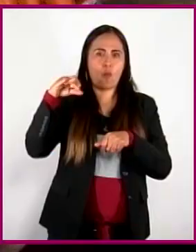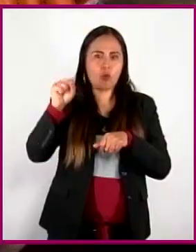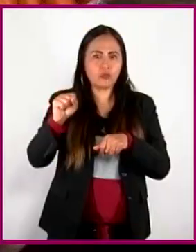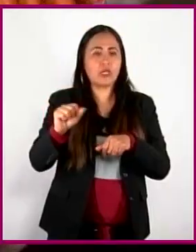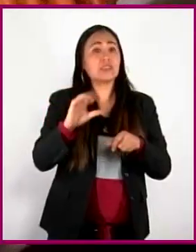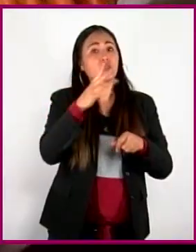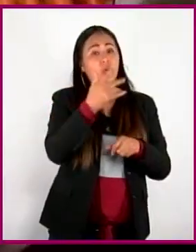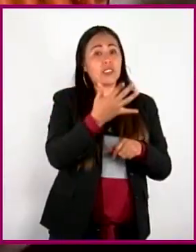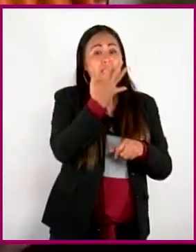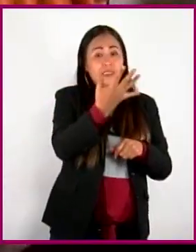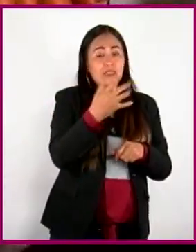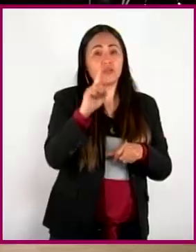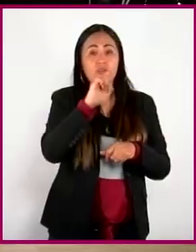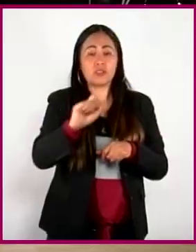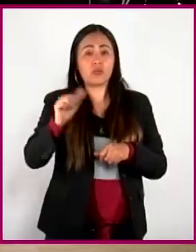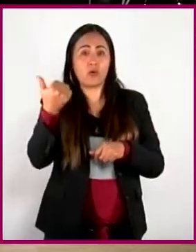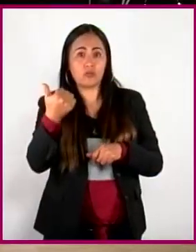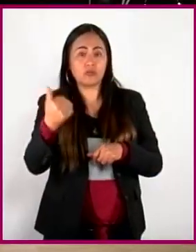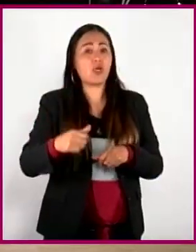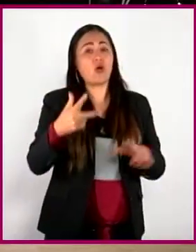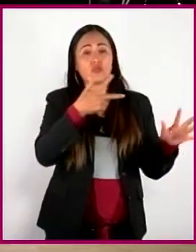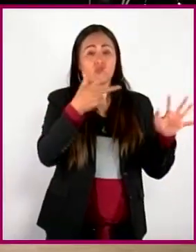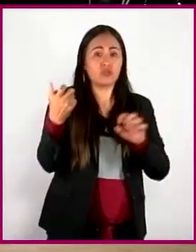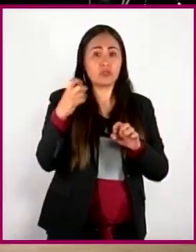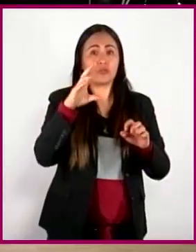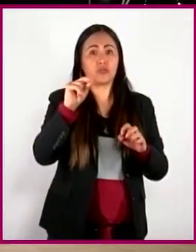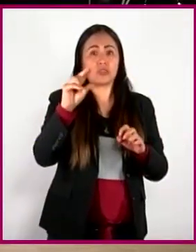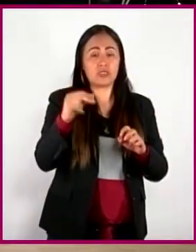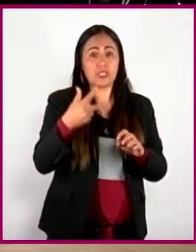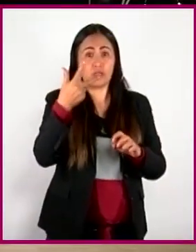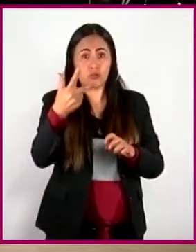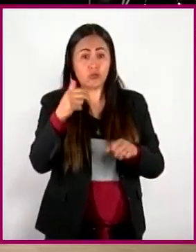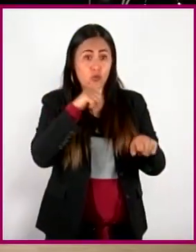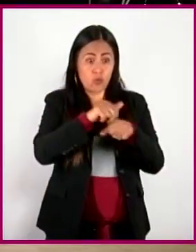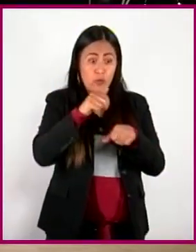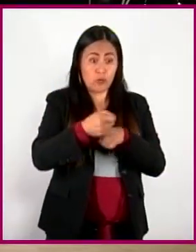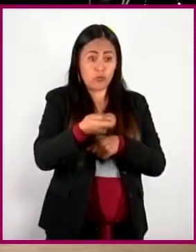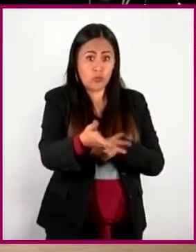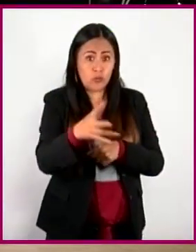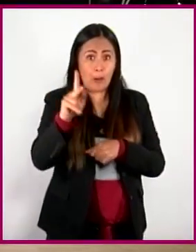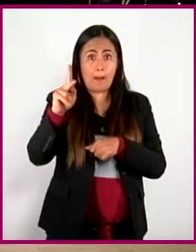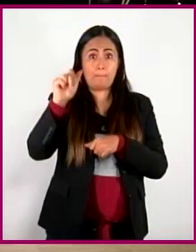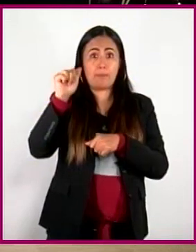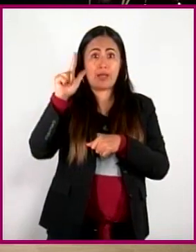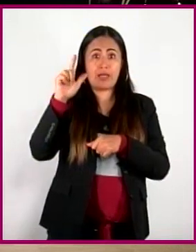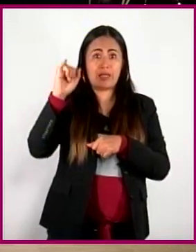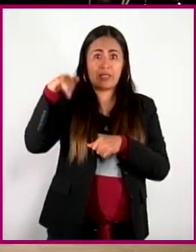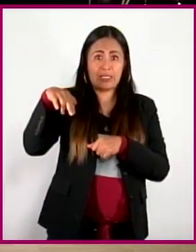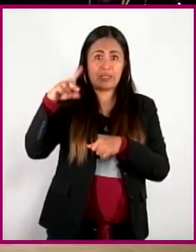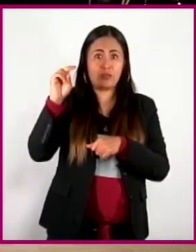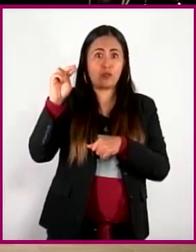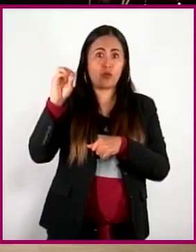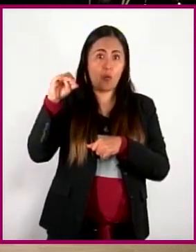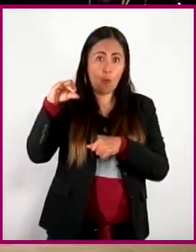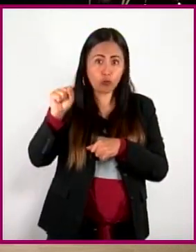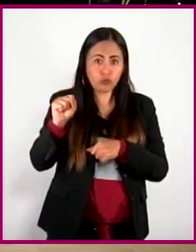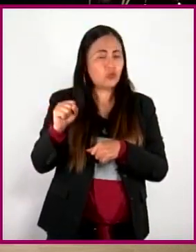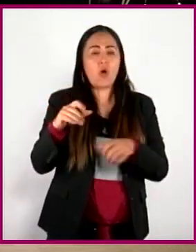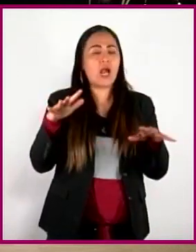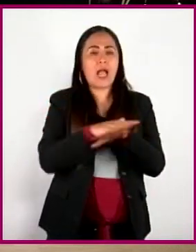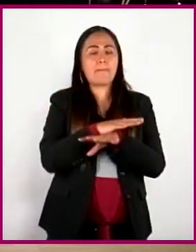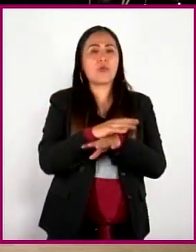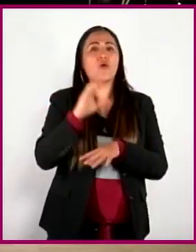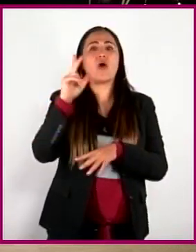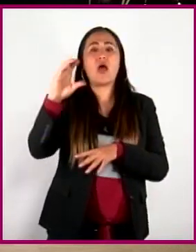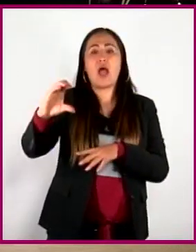111, 838. Solo que no les llamamos números palíndromos, sino que son capicúas. Eso sí que es un